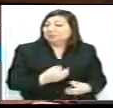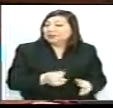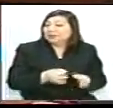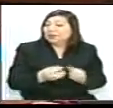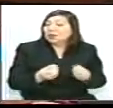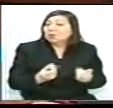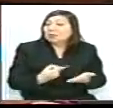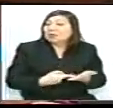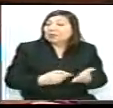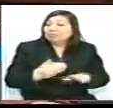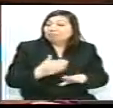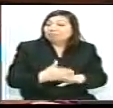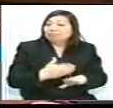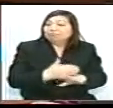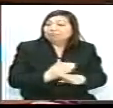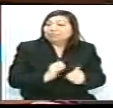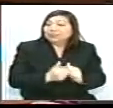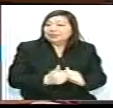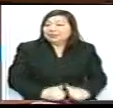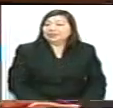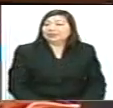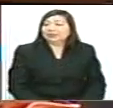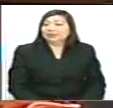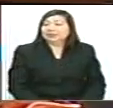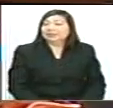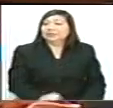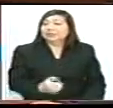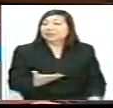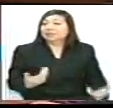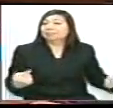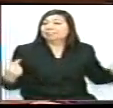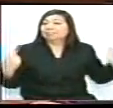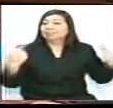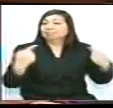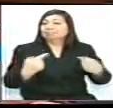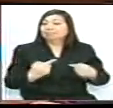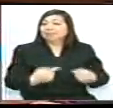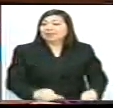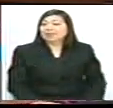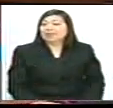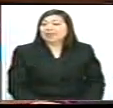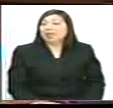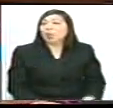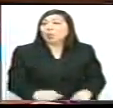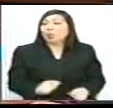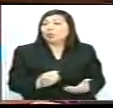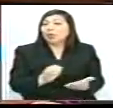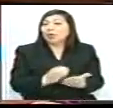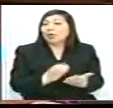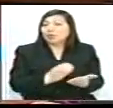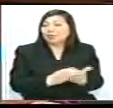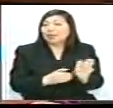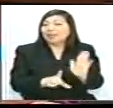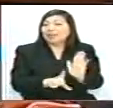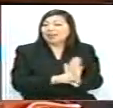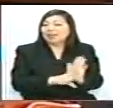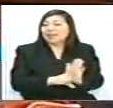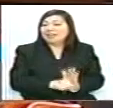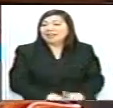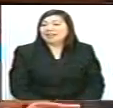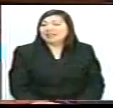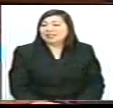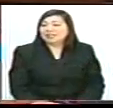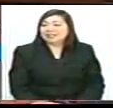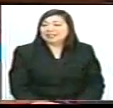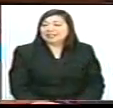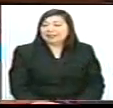explique cómo iban a desarrollar ese canon comunal si hay una contradicción evidente cuando existe un contrato ley. Por